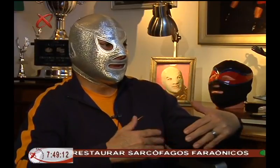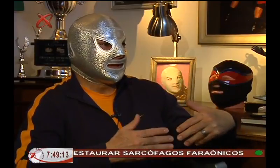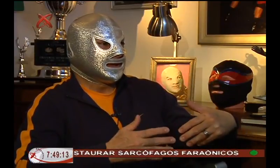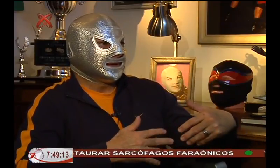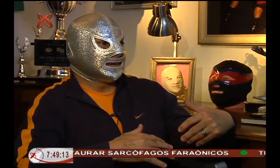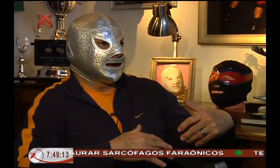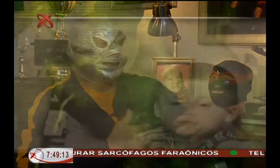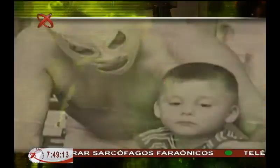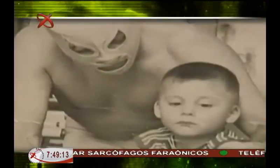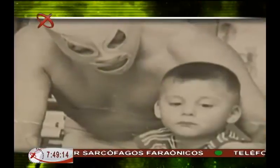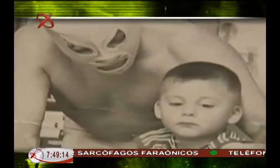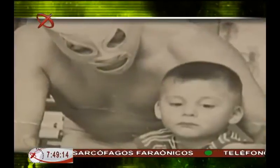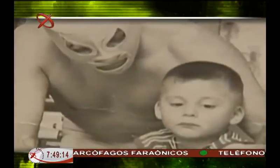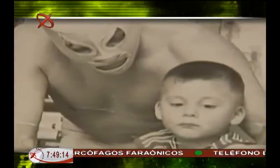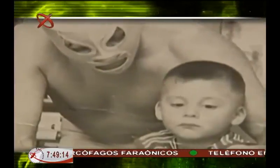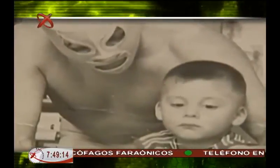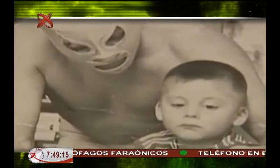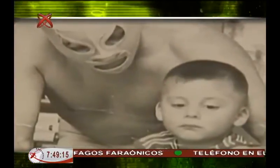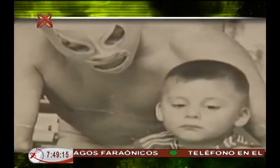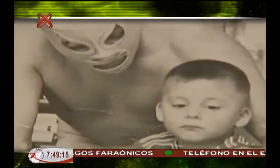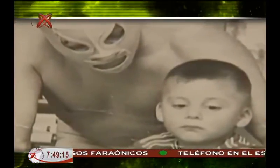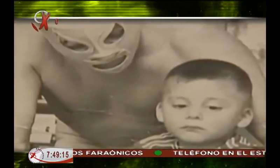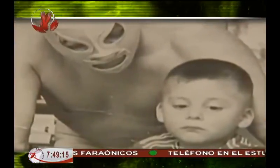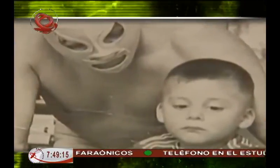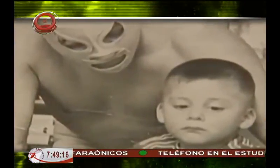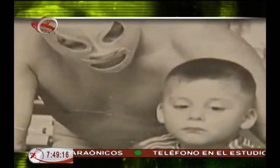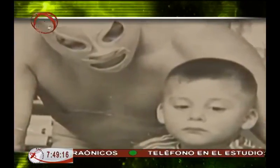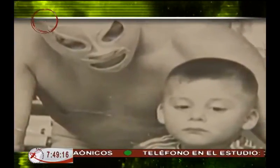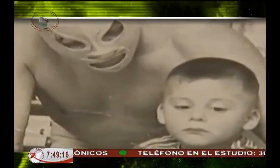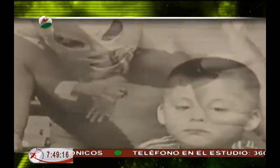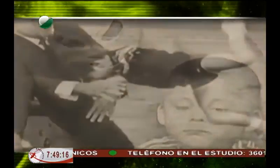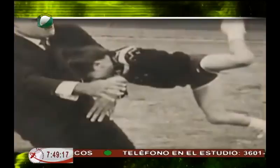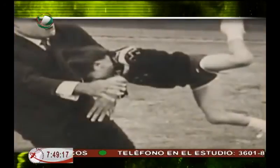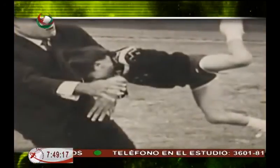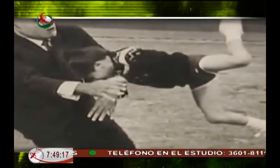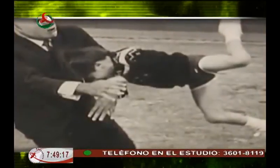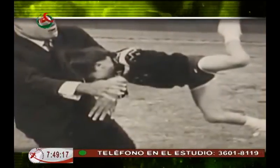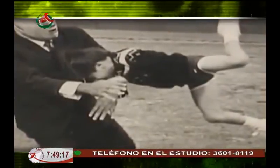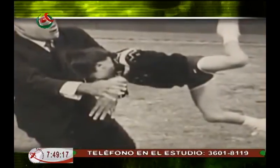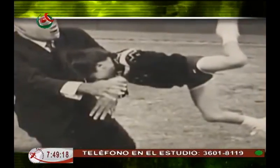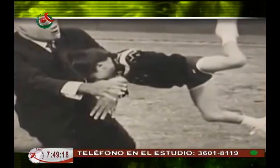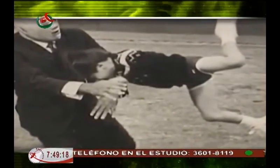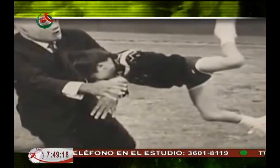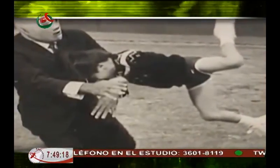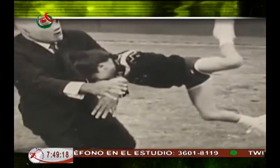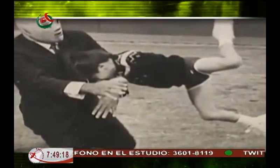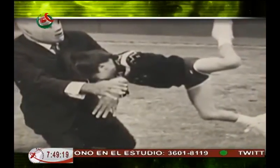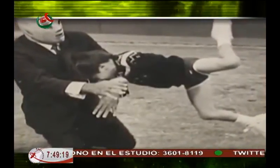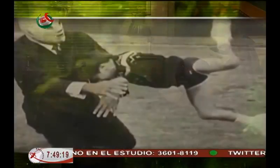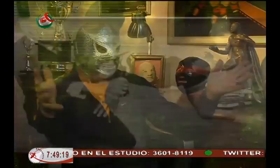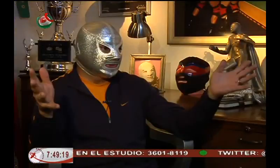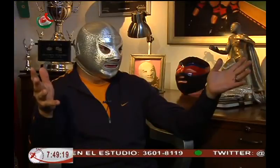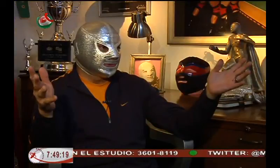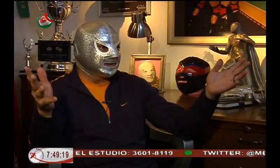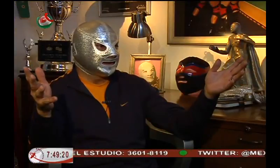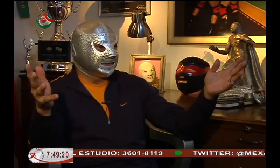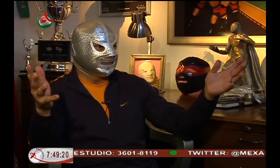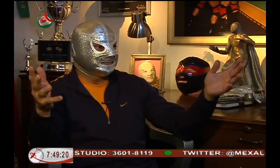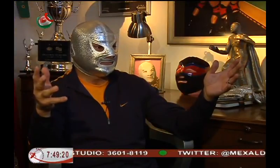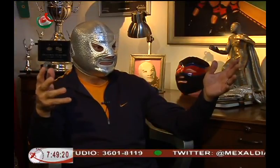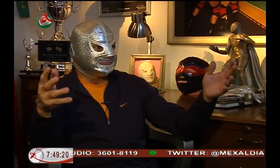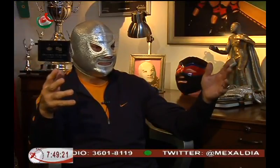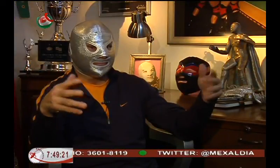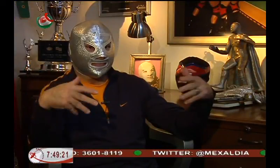ejemplo, algo que a mí me marcó mucho fue jugar con él. Un día descubrí, bueno, lo acompañé a una función de lucha